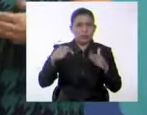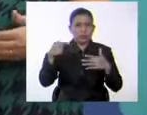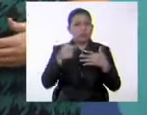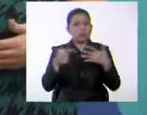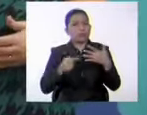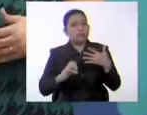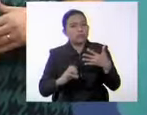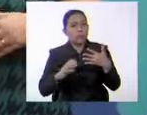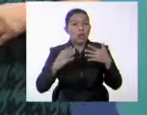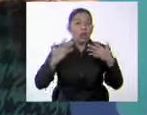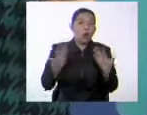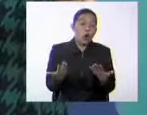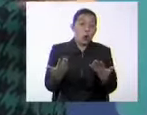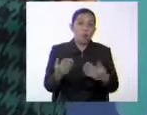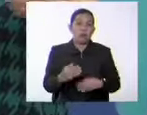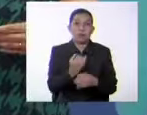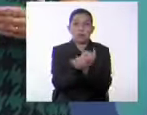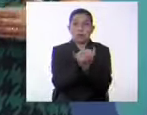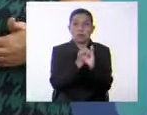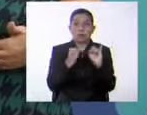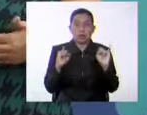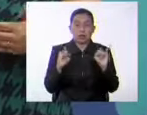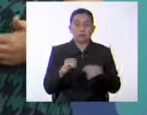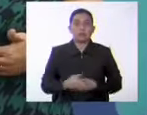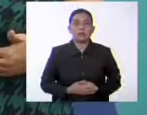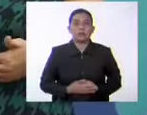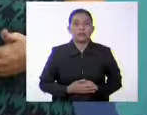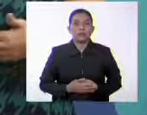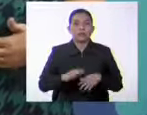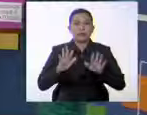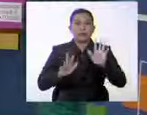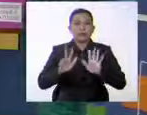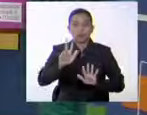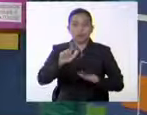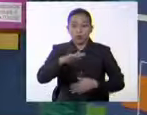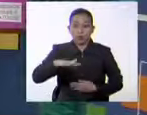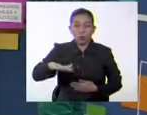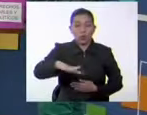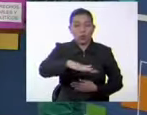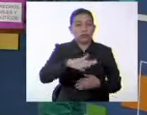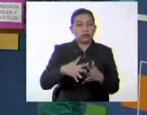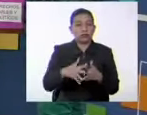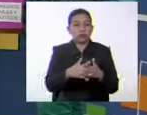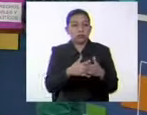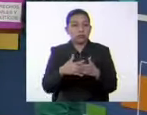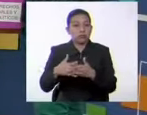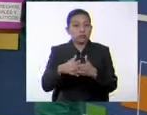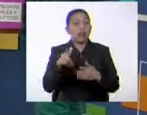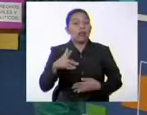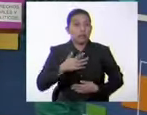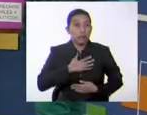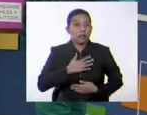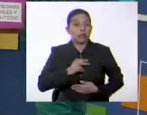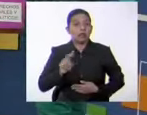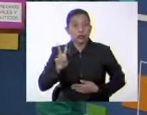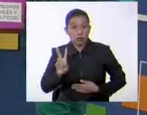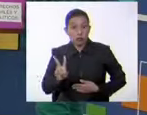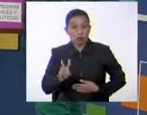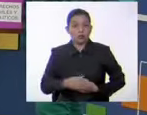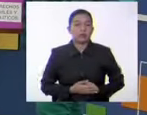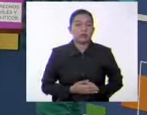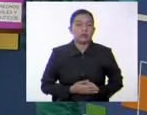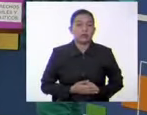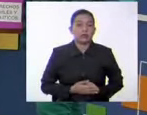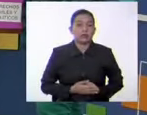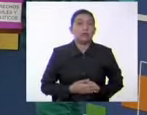o en la independencia de las 13 colonias de los Estados Unidos. Y ellos sí tienen 2 cámaras. Entonces tienen su Cámara de Diputados y tienen